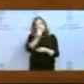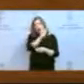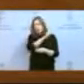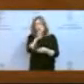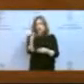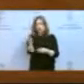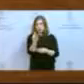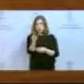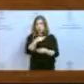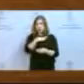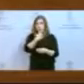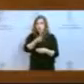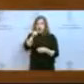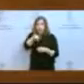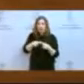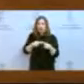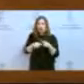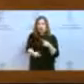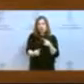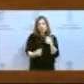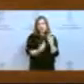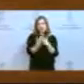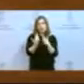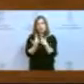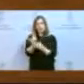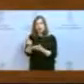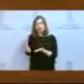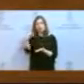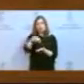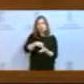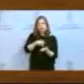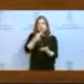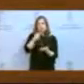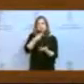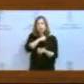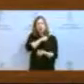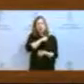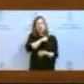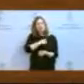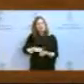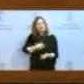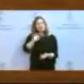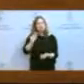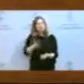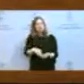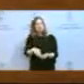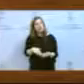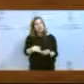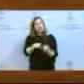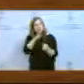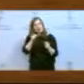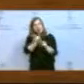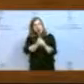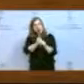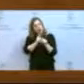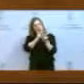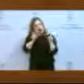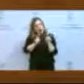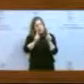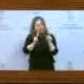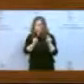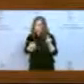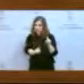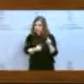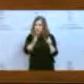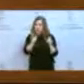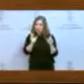todo es poder venir aquí todas las mañanas y que no nos dé galván a trabajar delante del ordenador, que la incapacidad que surge tras alguna